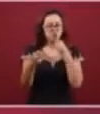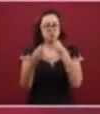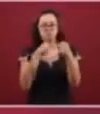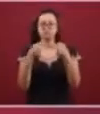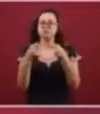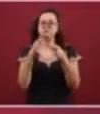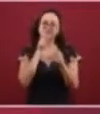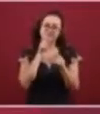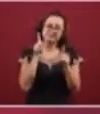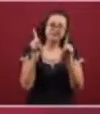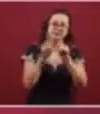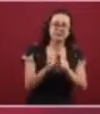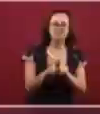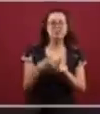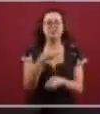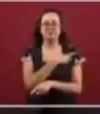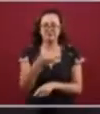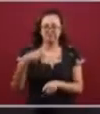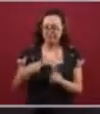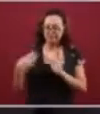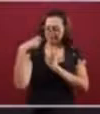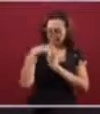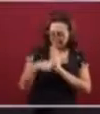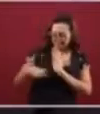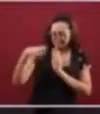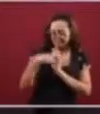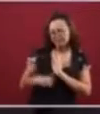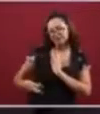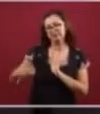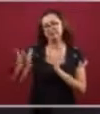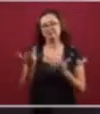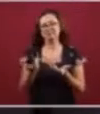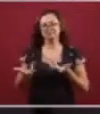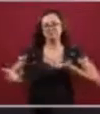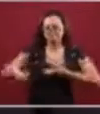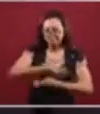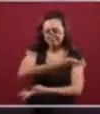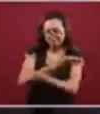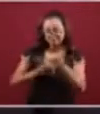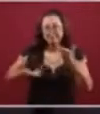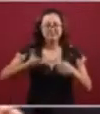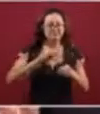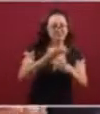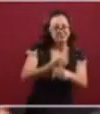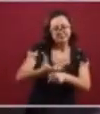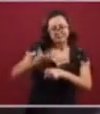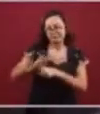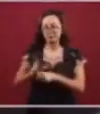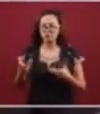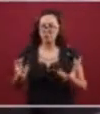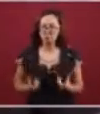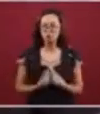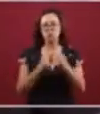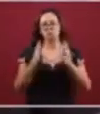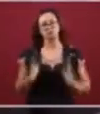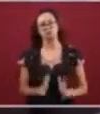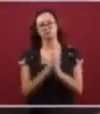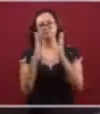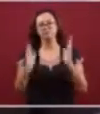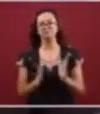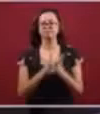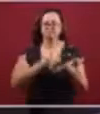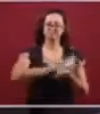que también requiere la autocrítica y el saneamiento en general, pues participe de